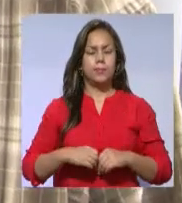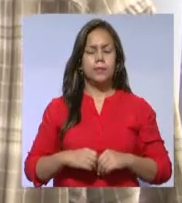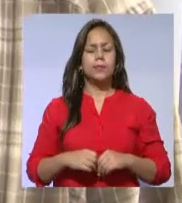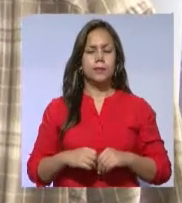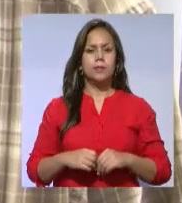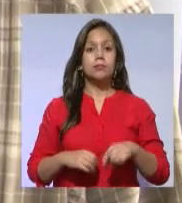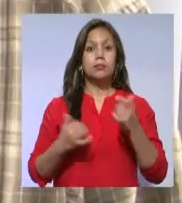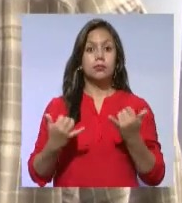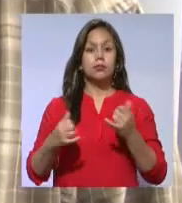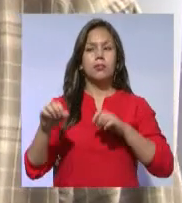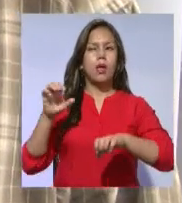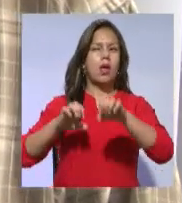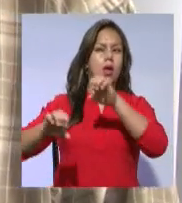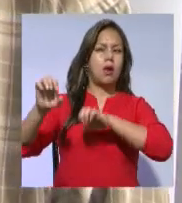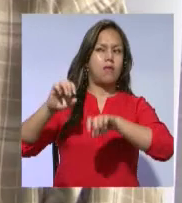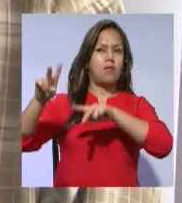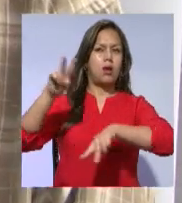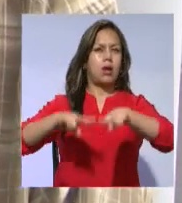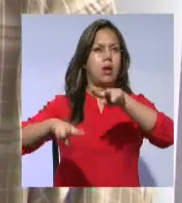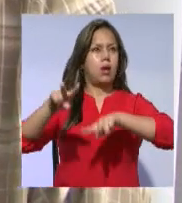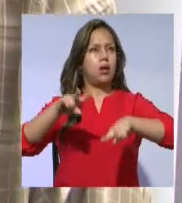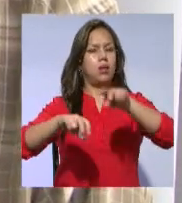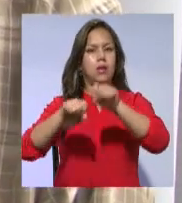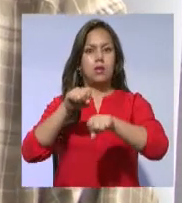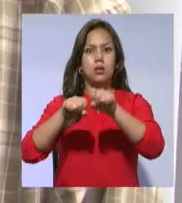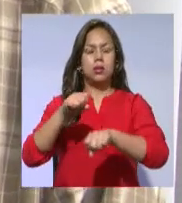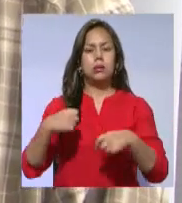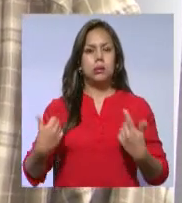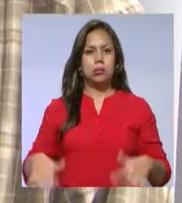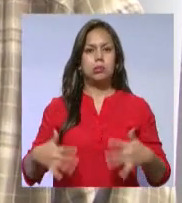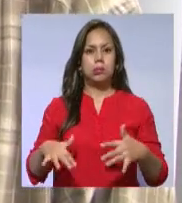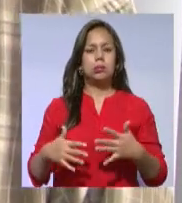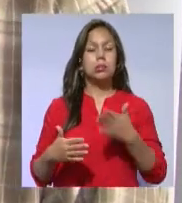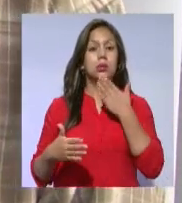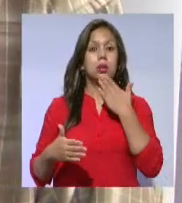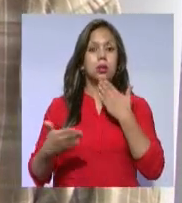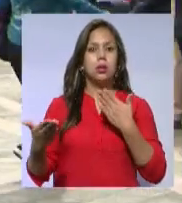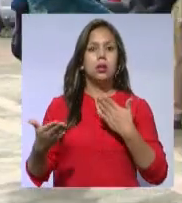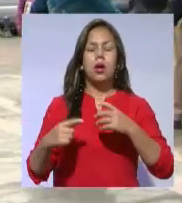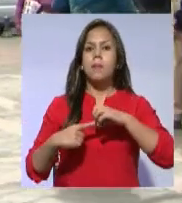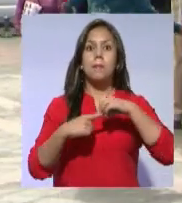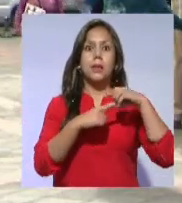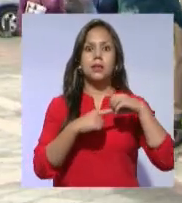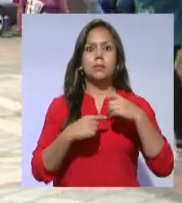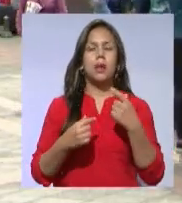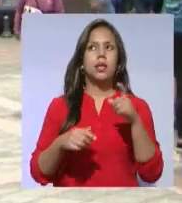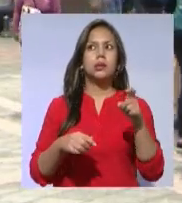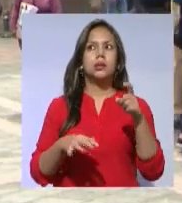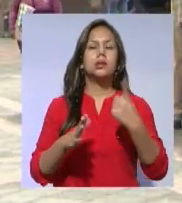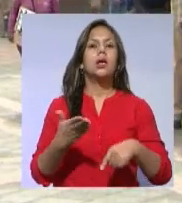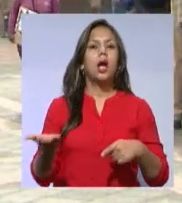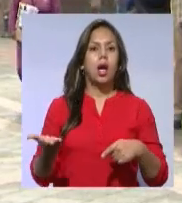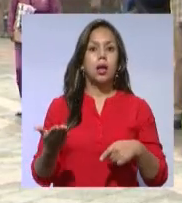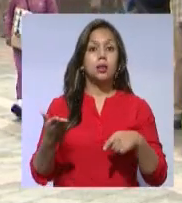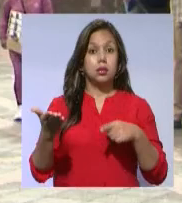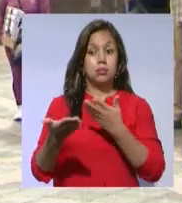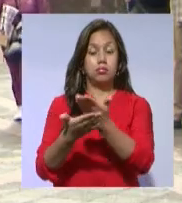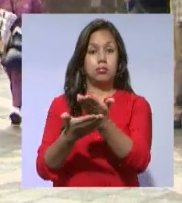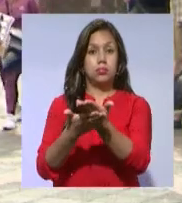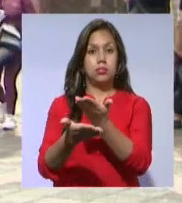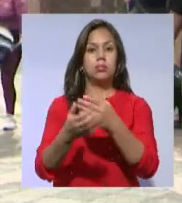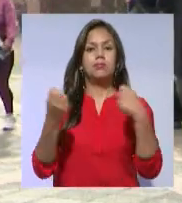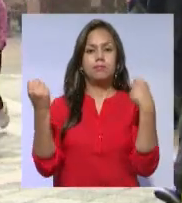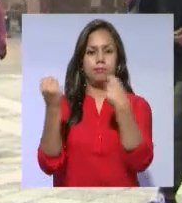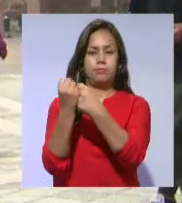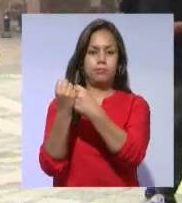están evaluando los daños y se está analizando cuáles son las principales necesidades los ciudadanos frente a estas iniciativas mostraron su